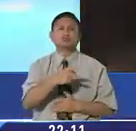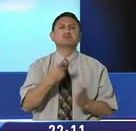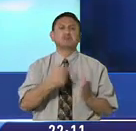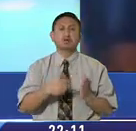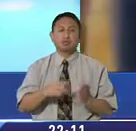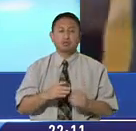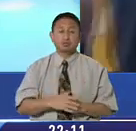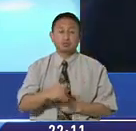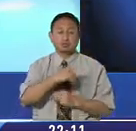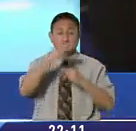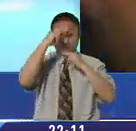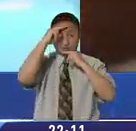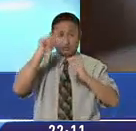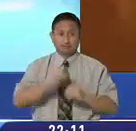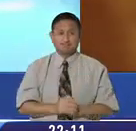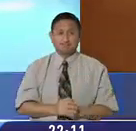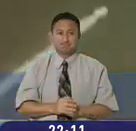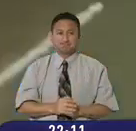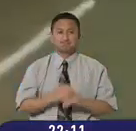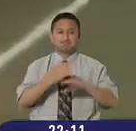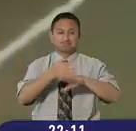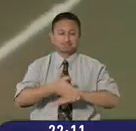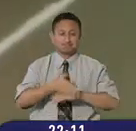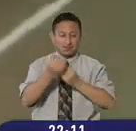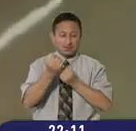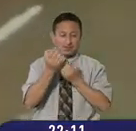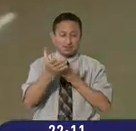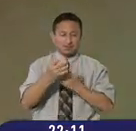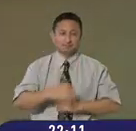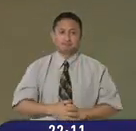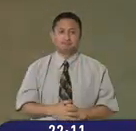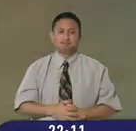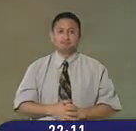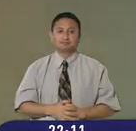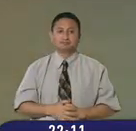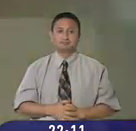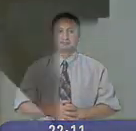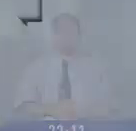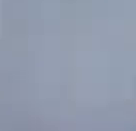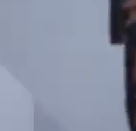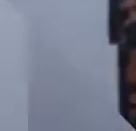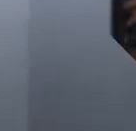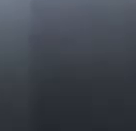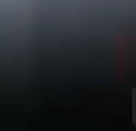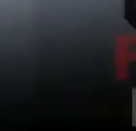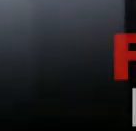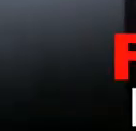sucedió este acontecimiento? Les contamos más adelante.